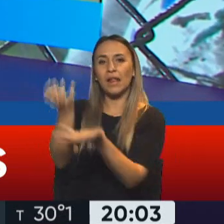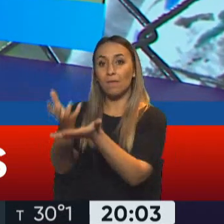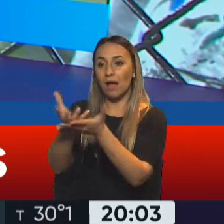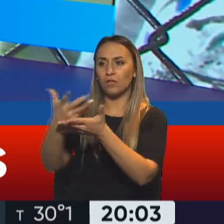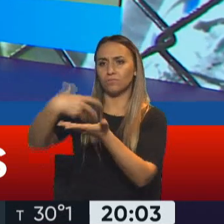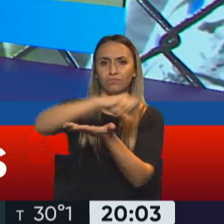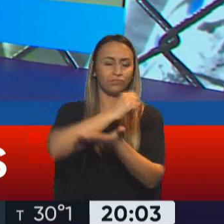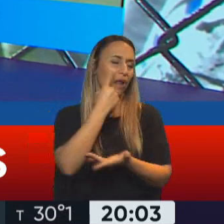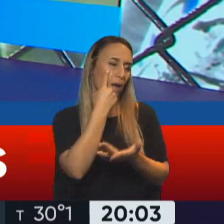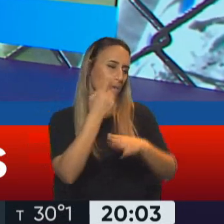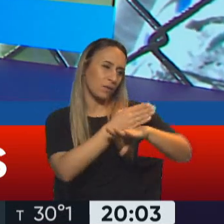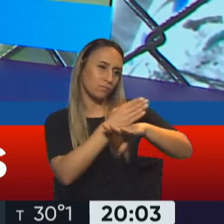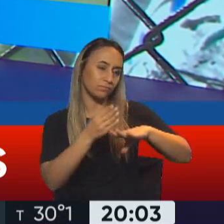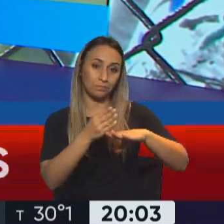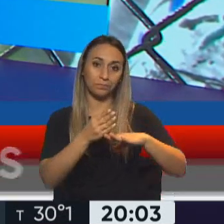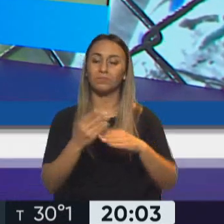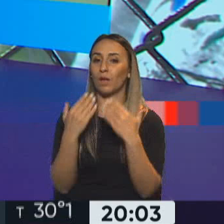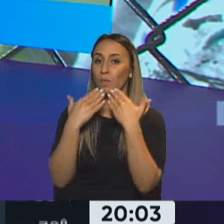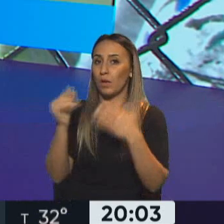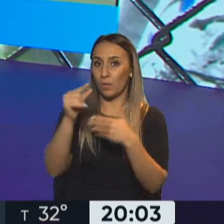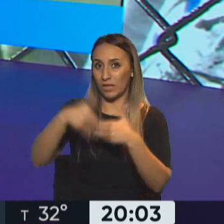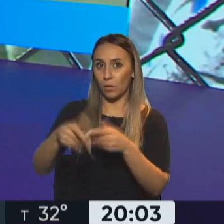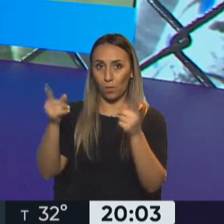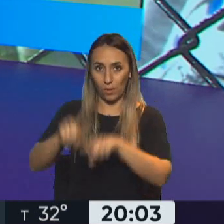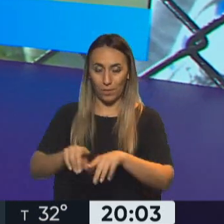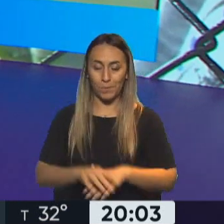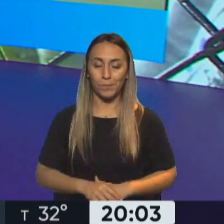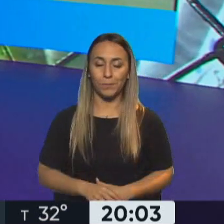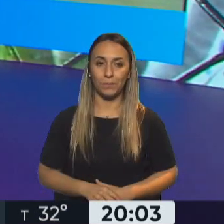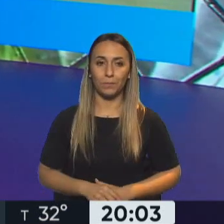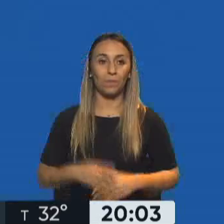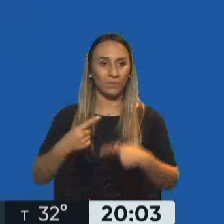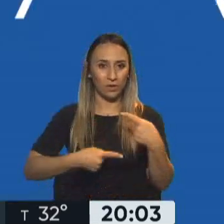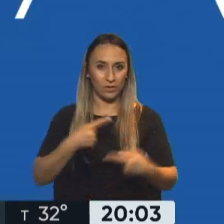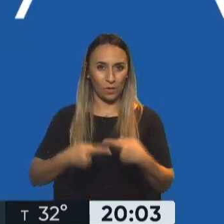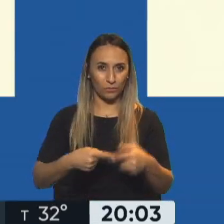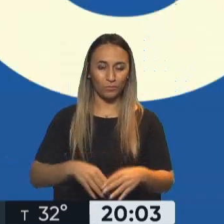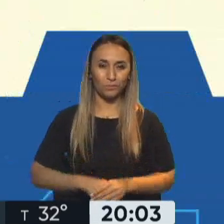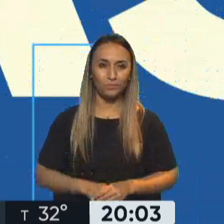Gracias, Gabriel, te esperamos entonces, te reencontramos en un rato nada más, en minutos. Así seguimos ahora.